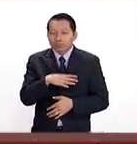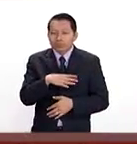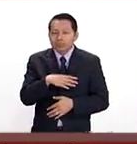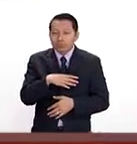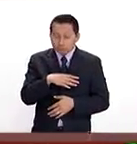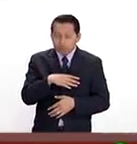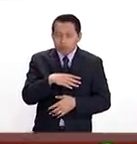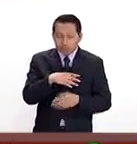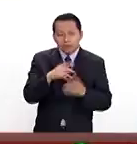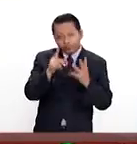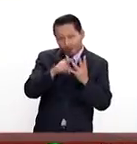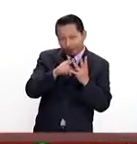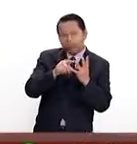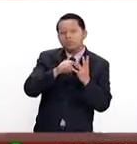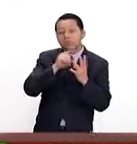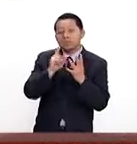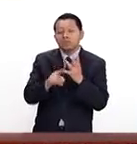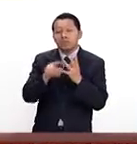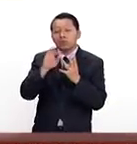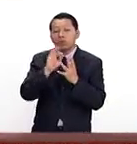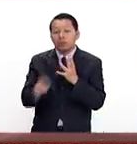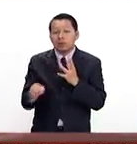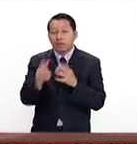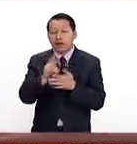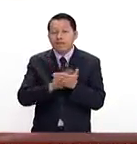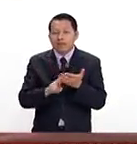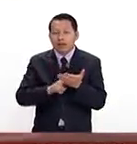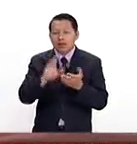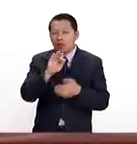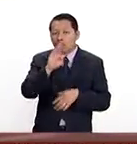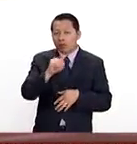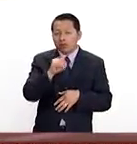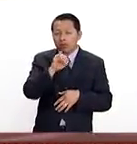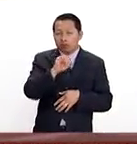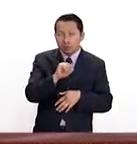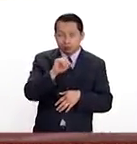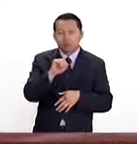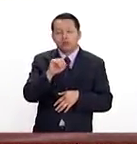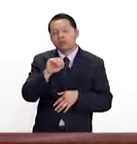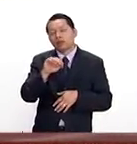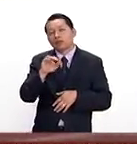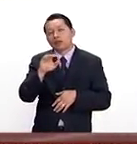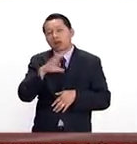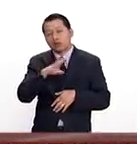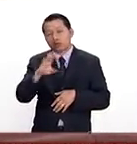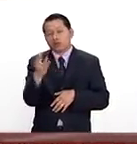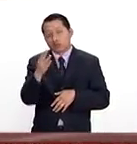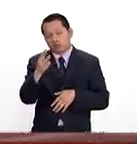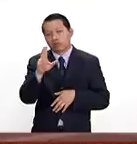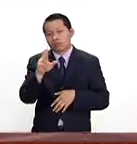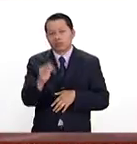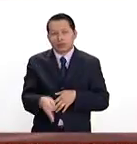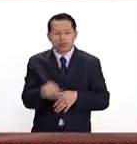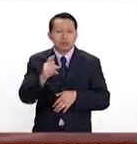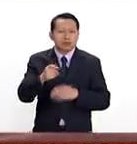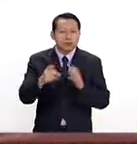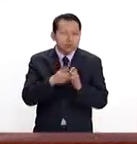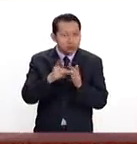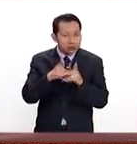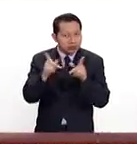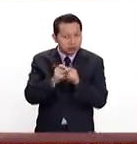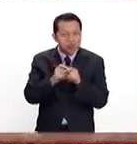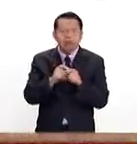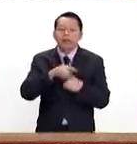y la última es, que es la verde, 49% de aprobación contra 34% de desaprobación. Regresamos a la misma conclusión, un